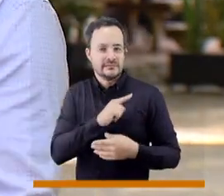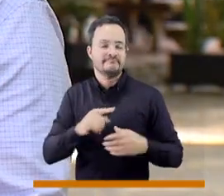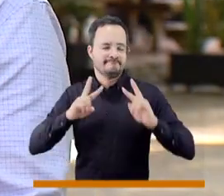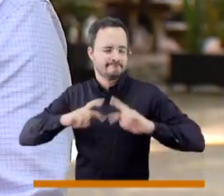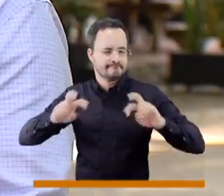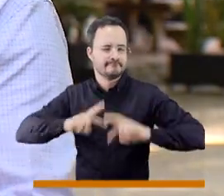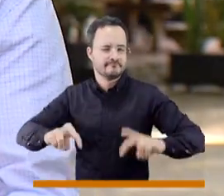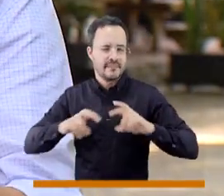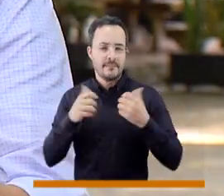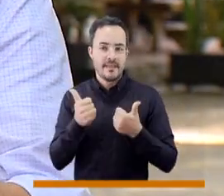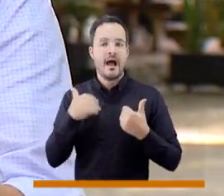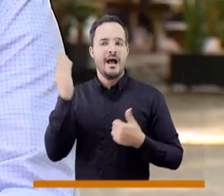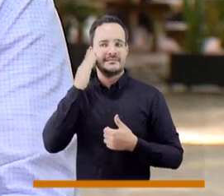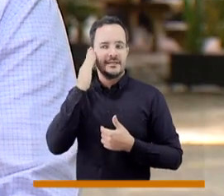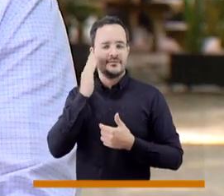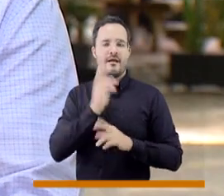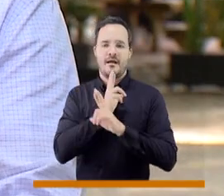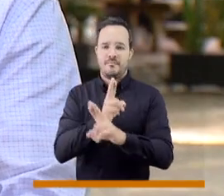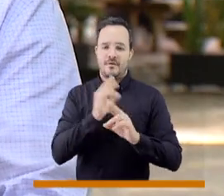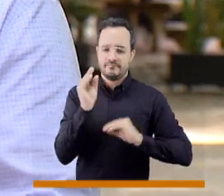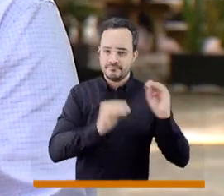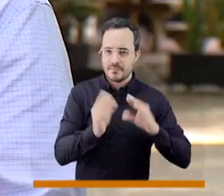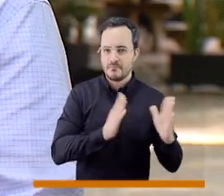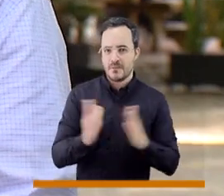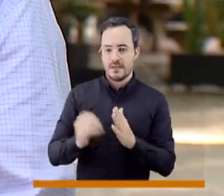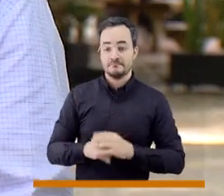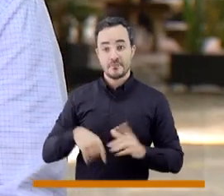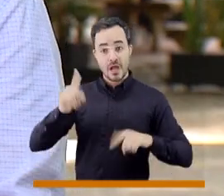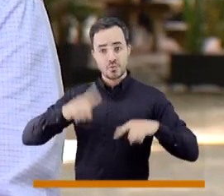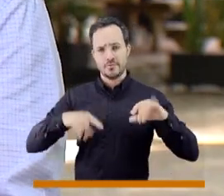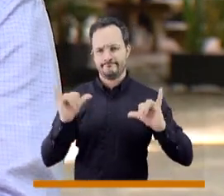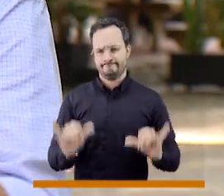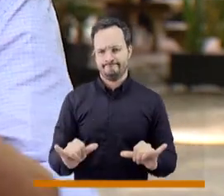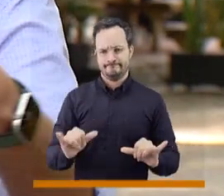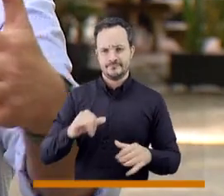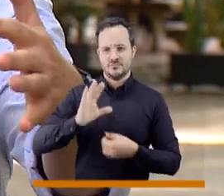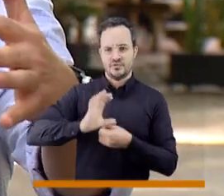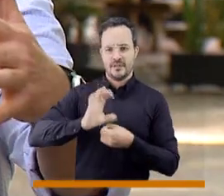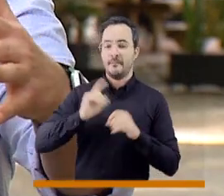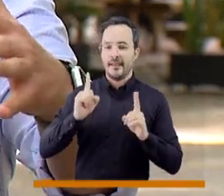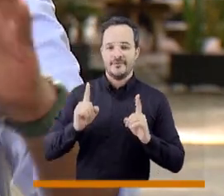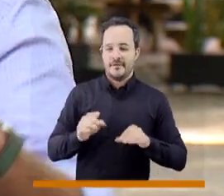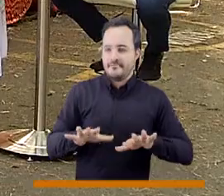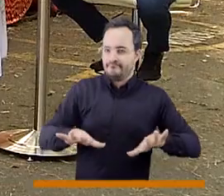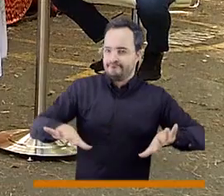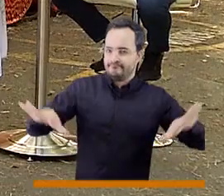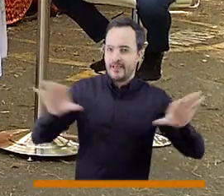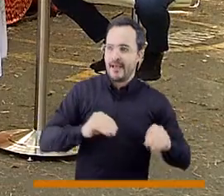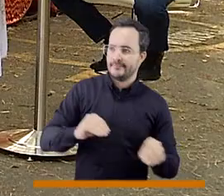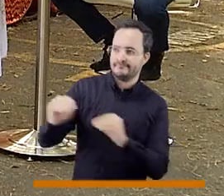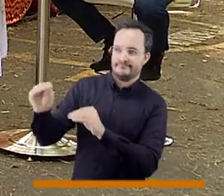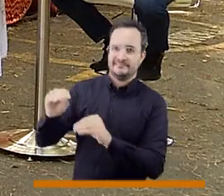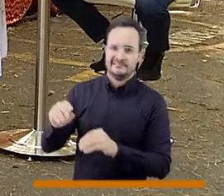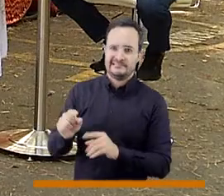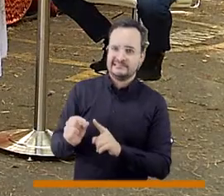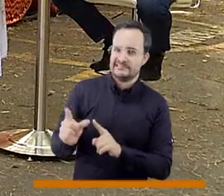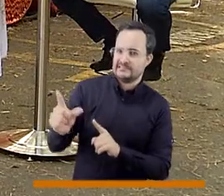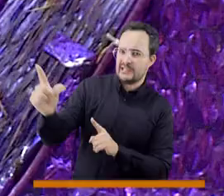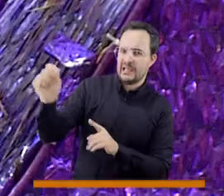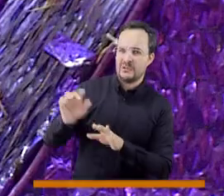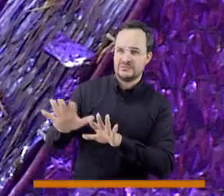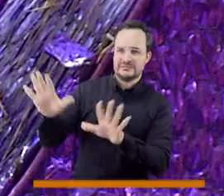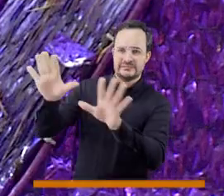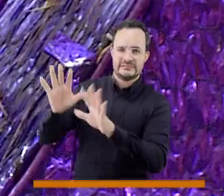para saber para dónde se están yendo. Muchos se quedan en la ciudad, pero tienen que ir a la periferia, a barrios un poco